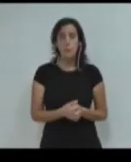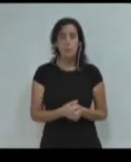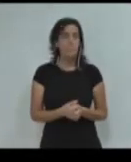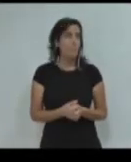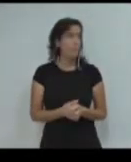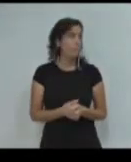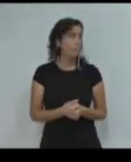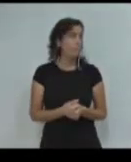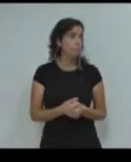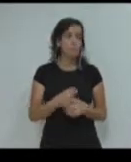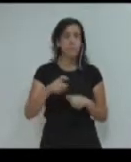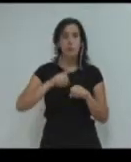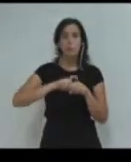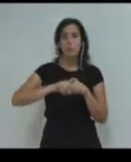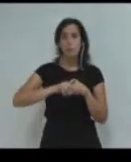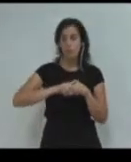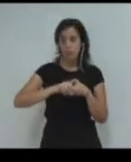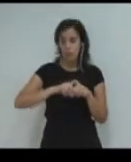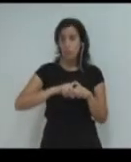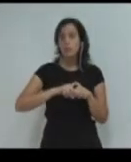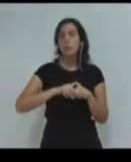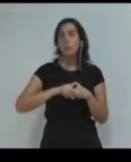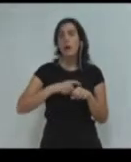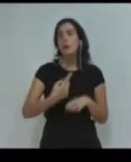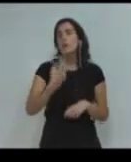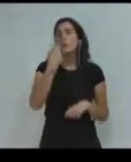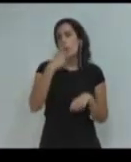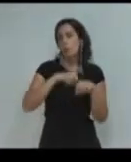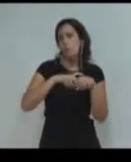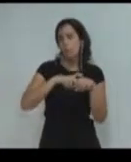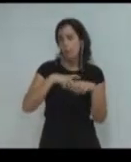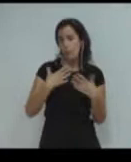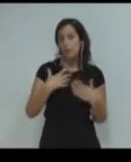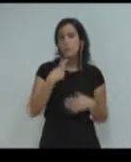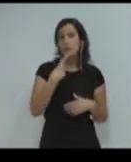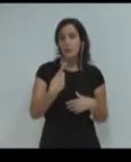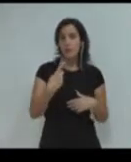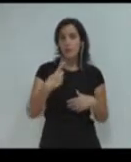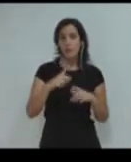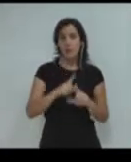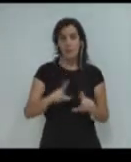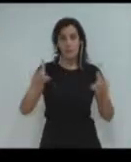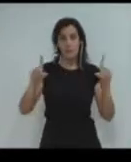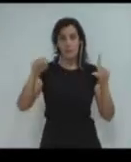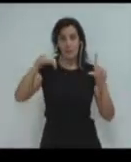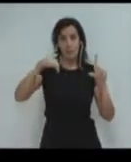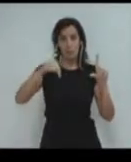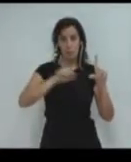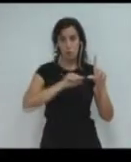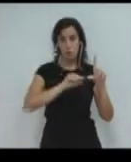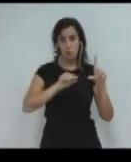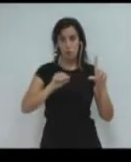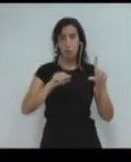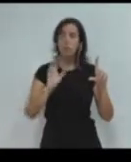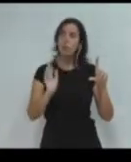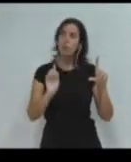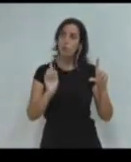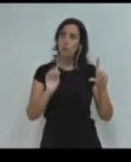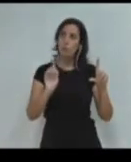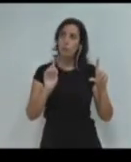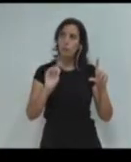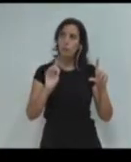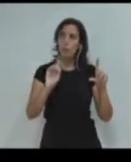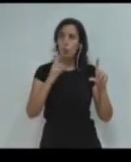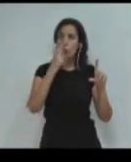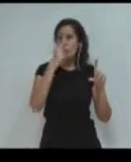se le dice hay una propiedad que se le está diciendo que debajo hay un... no, eso es los pies de página,